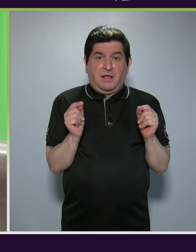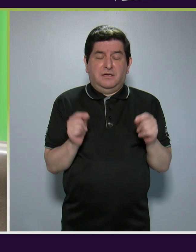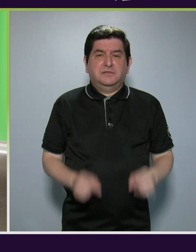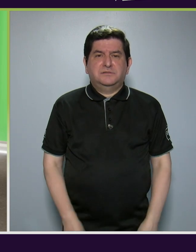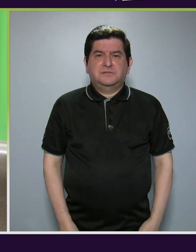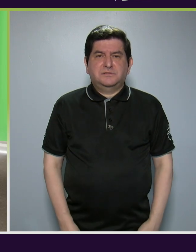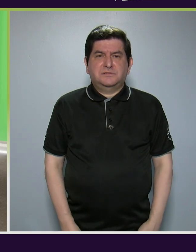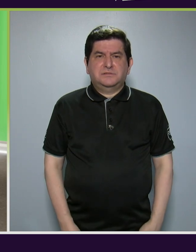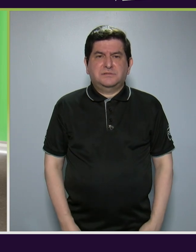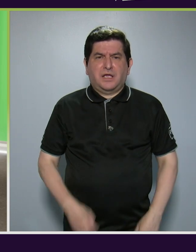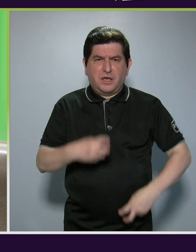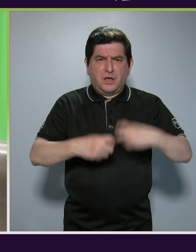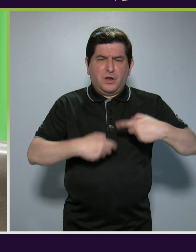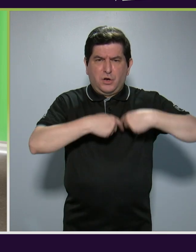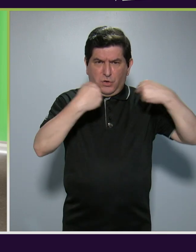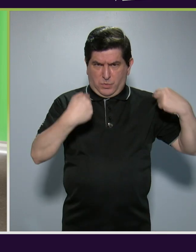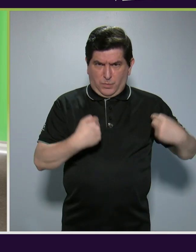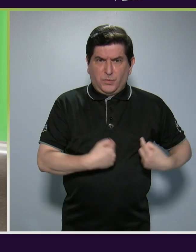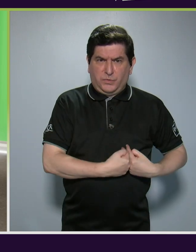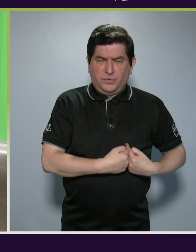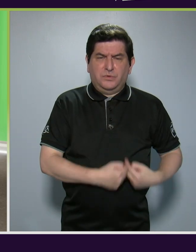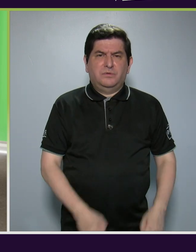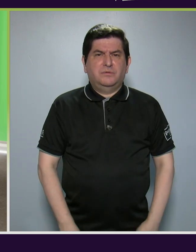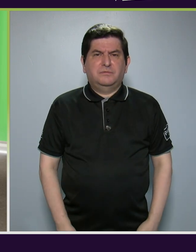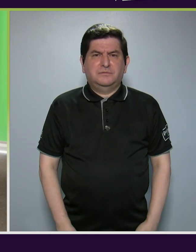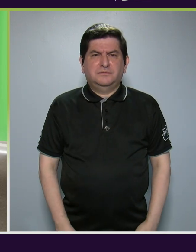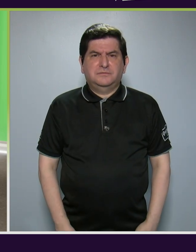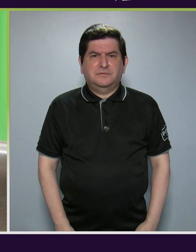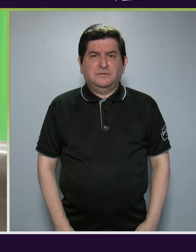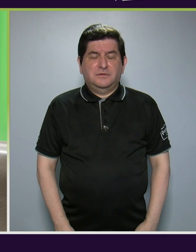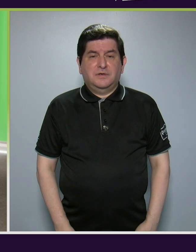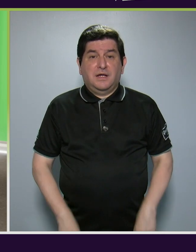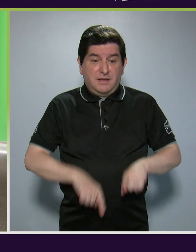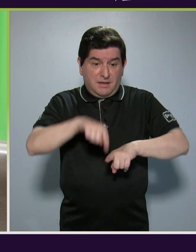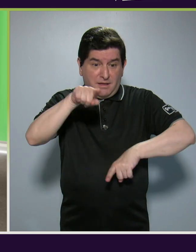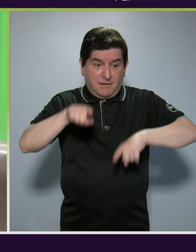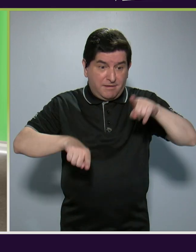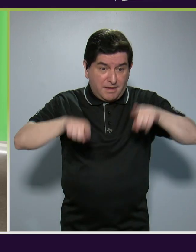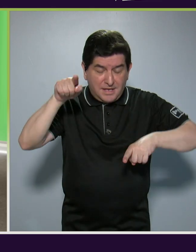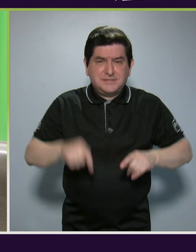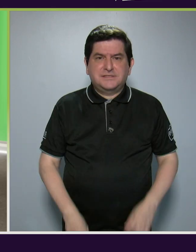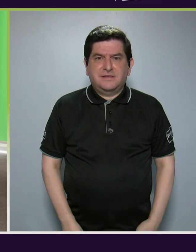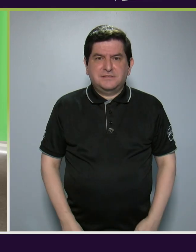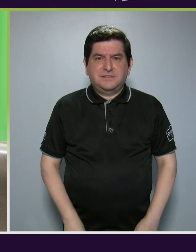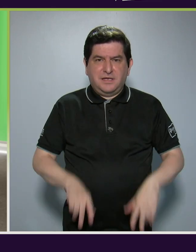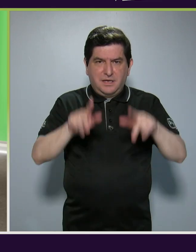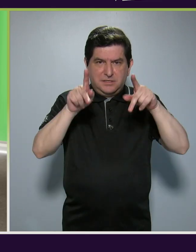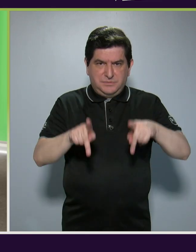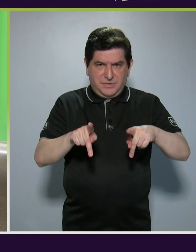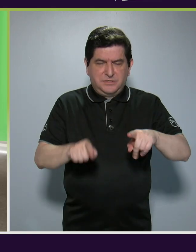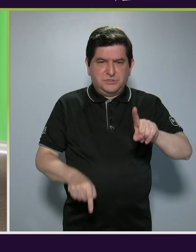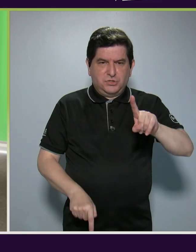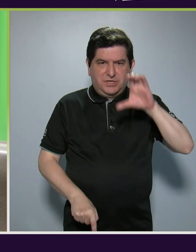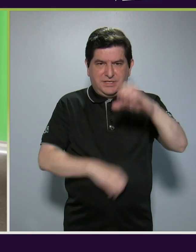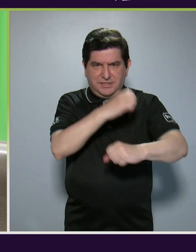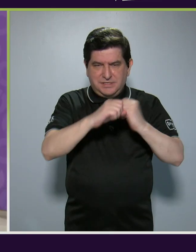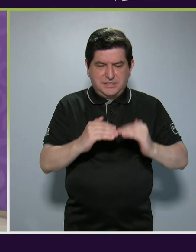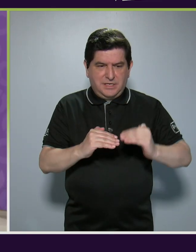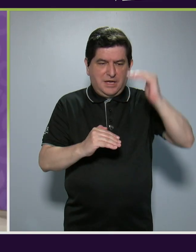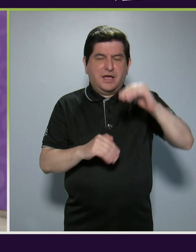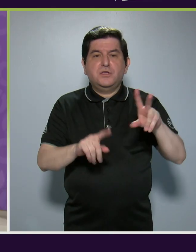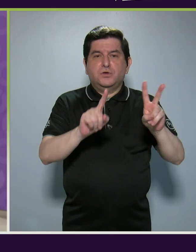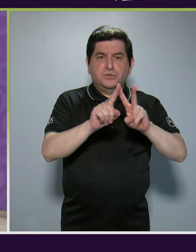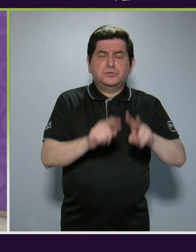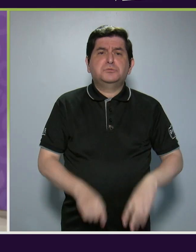arritmias cardíacas, el tema inclusive que son estadísticas en las cuales los centenarios, por lo menos en la península de Nicoya, son